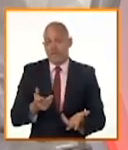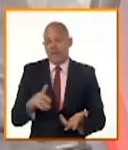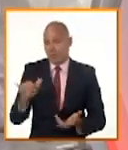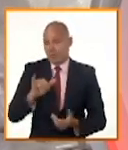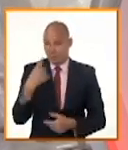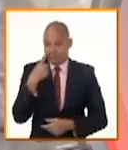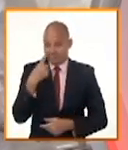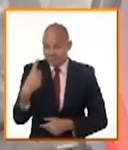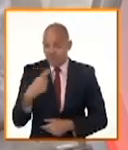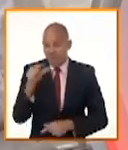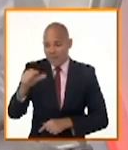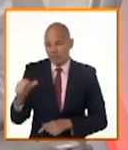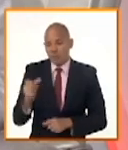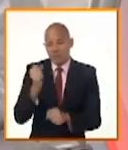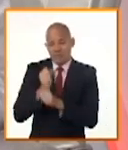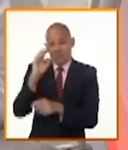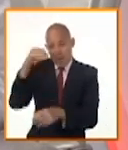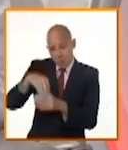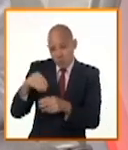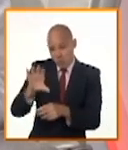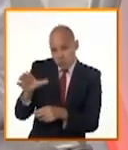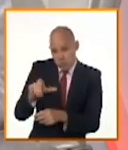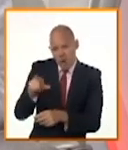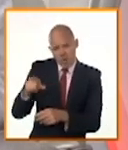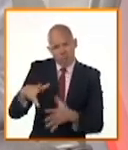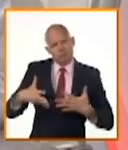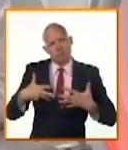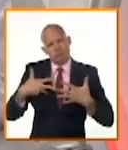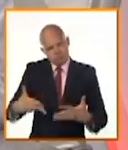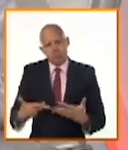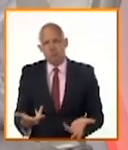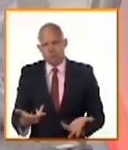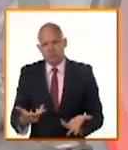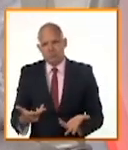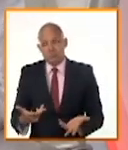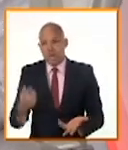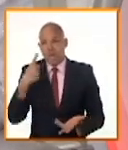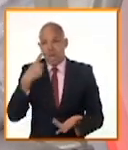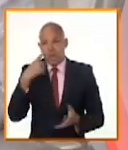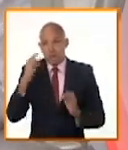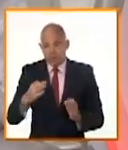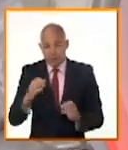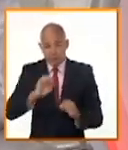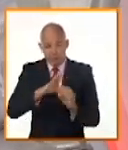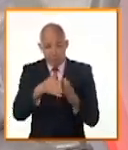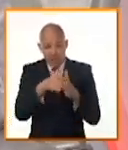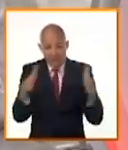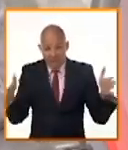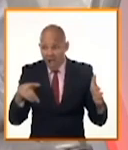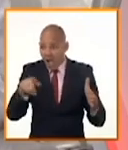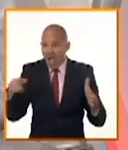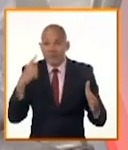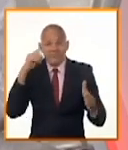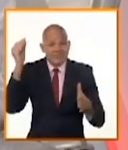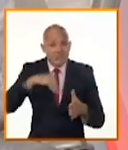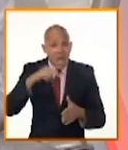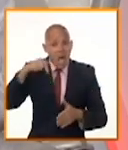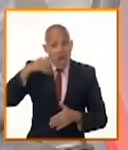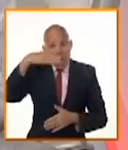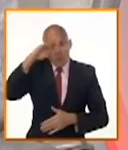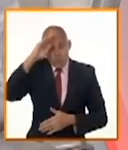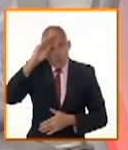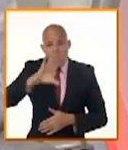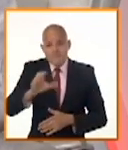comprometidos con Buscar los resultados que que espera la población lo demostraron durante la pandemia que no se cerró ningún servicio